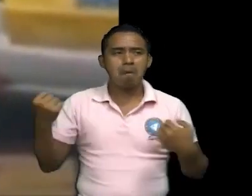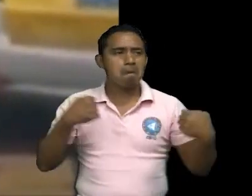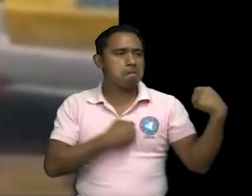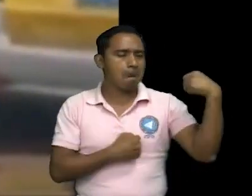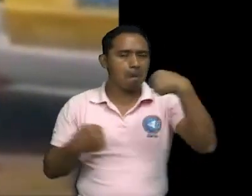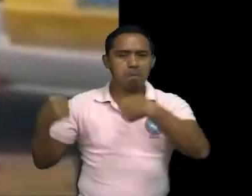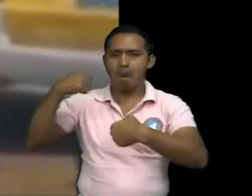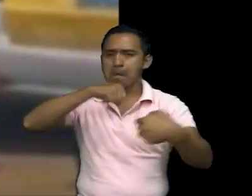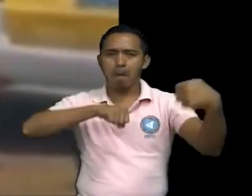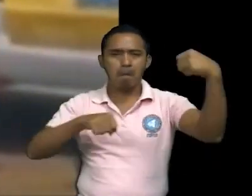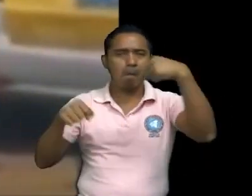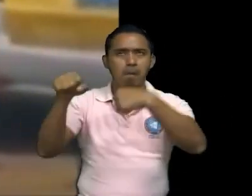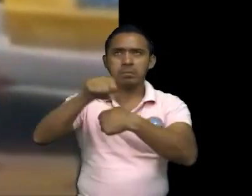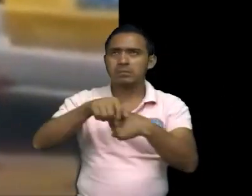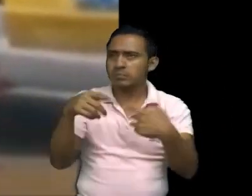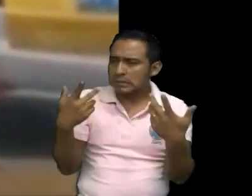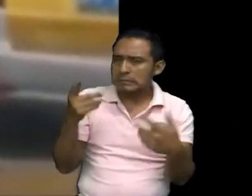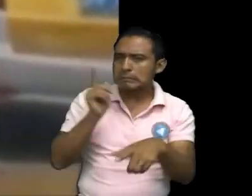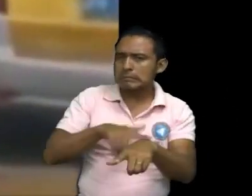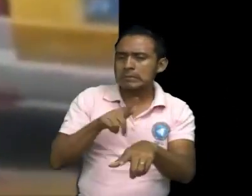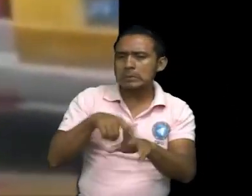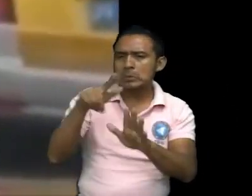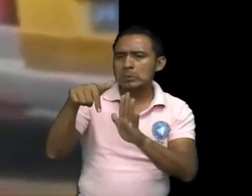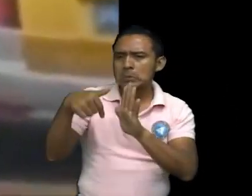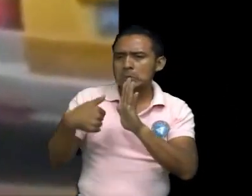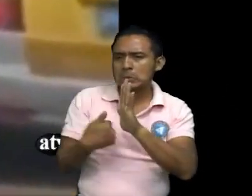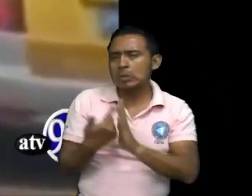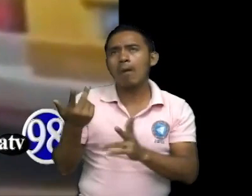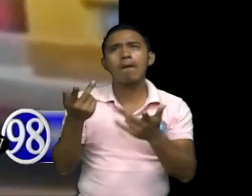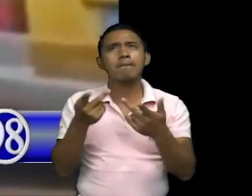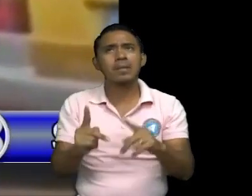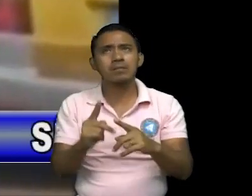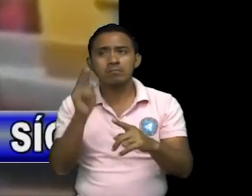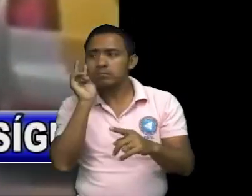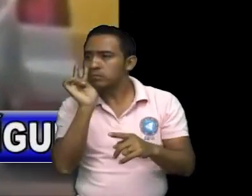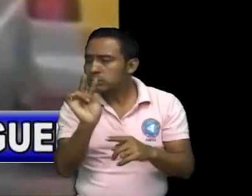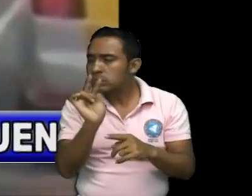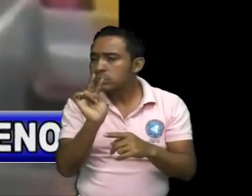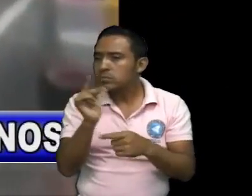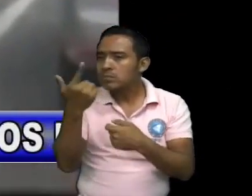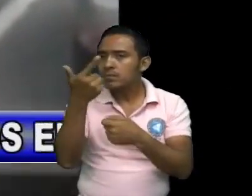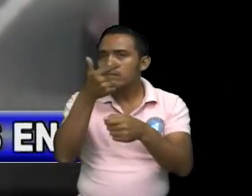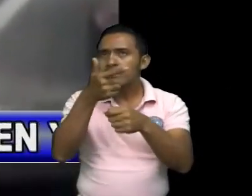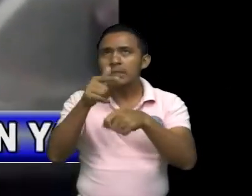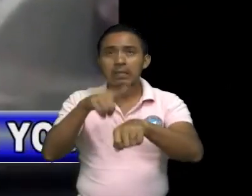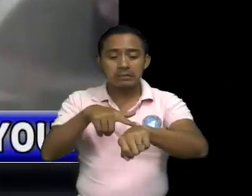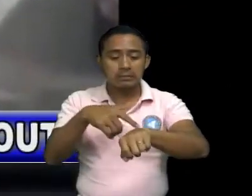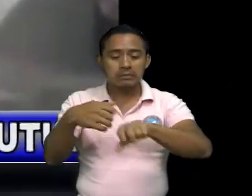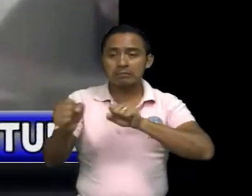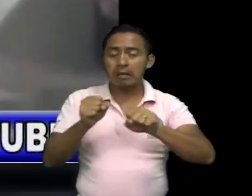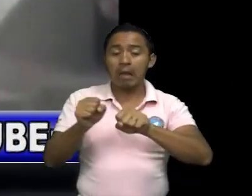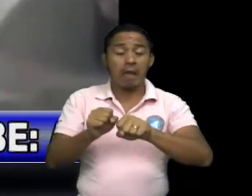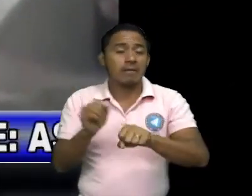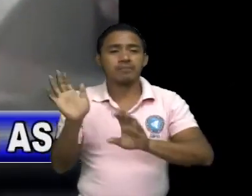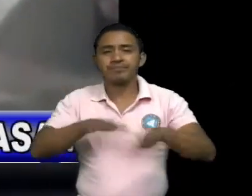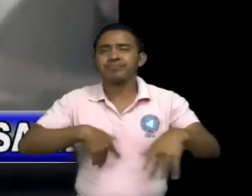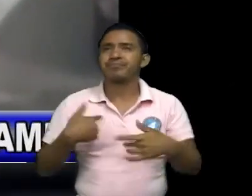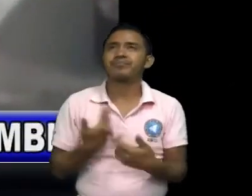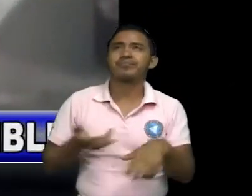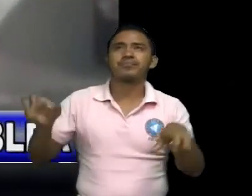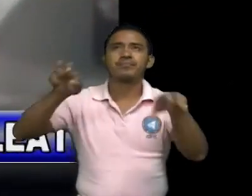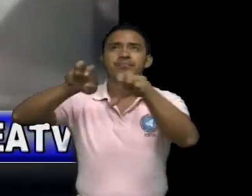una pelea que les lleva varios minutos. No obstante, al percatarse que se les hace tarde, dejan el